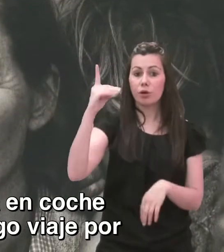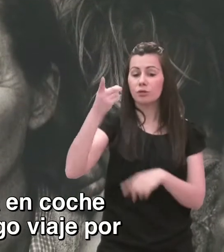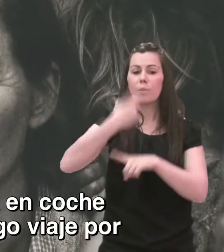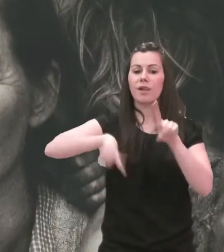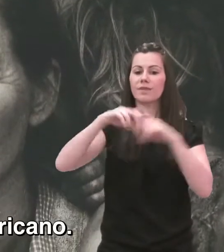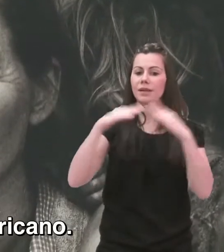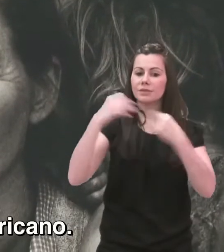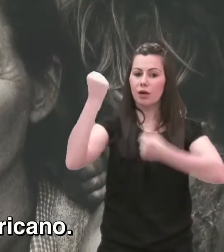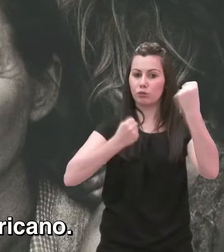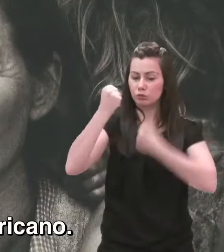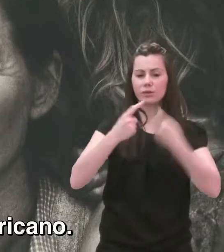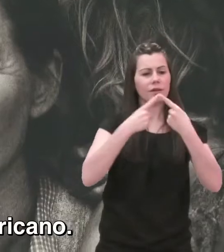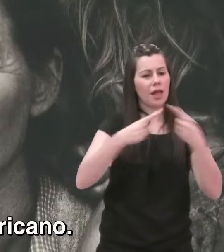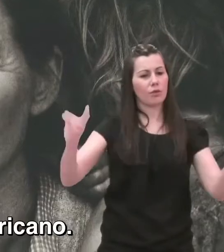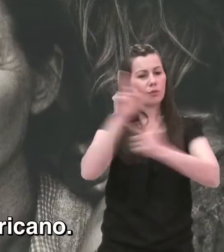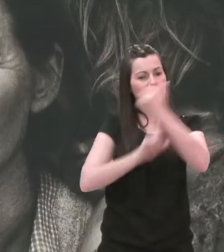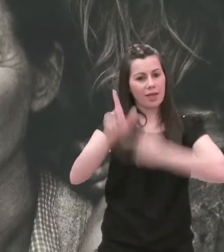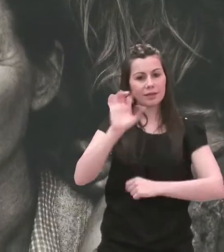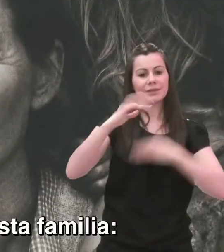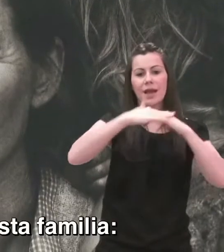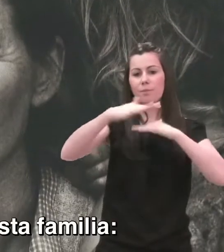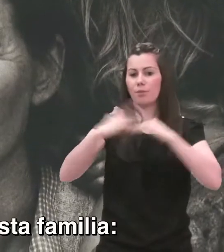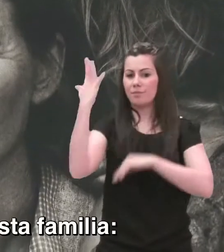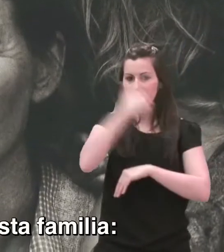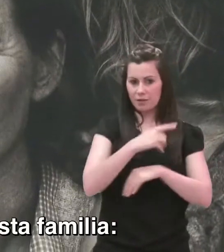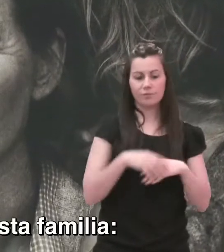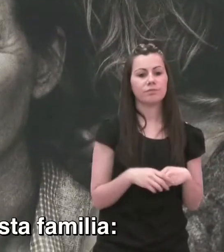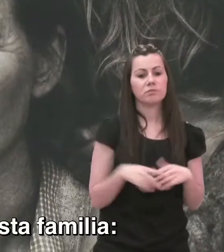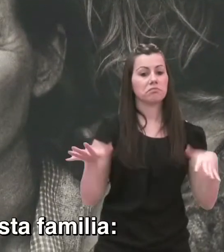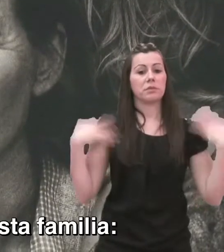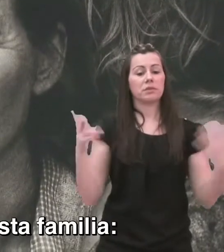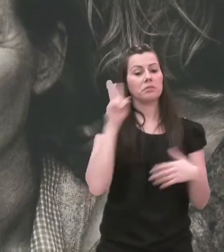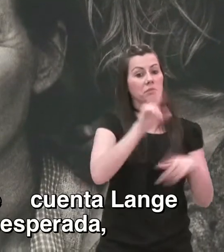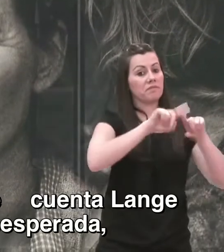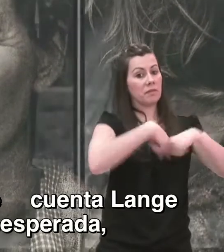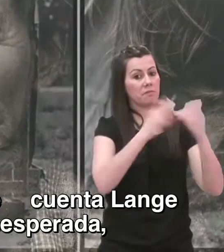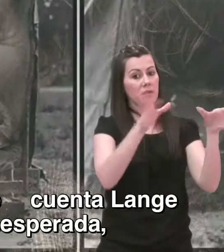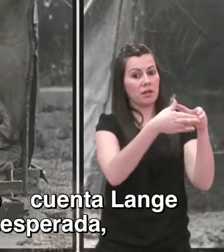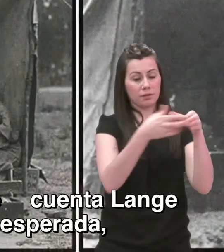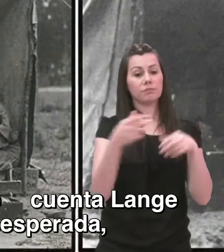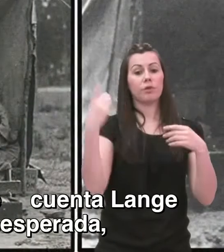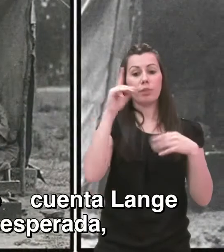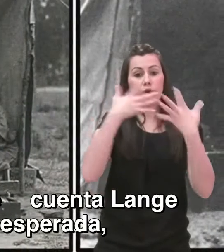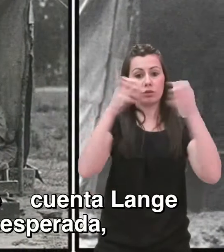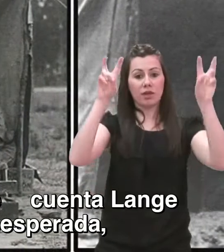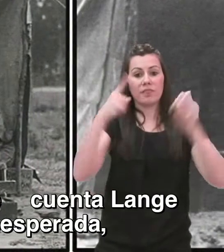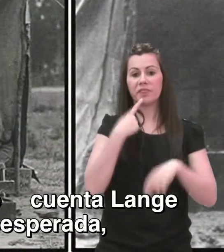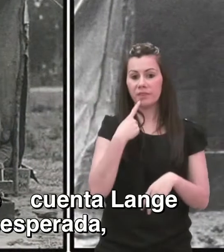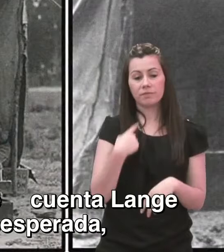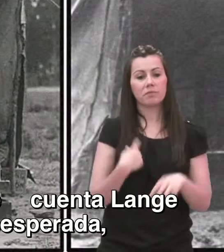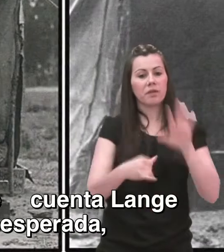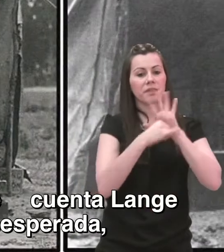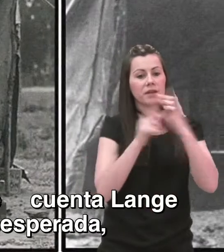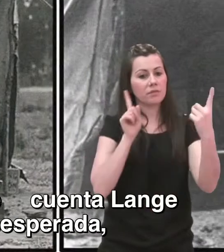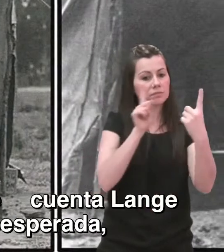de un largo viaje por el campo americano. De repente vio a esta familia. «Me aproximé a la madre», cuenta